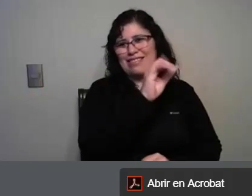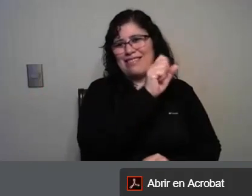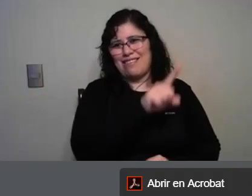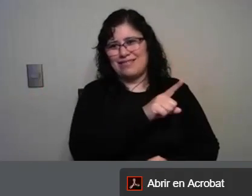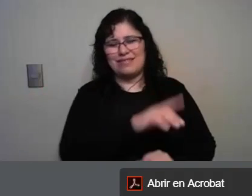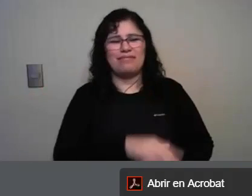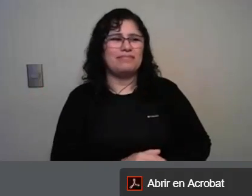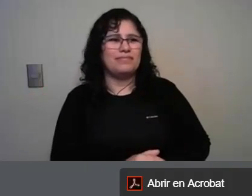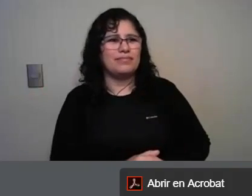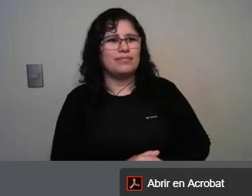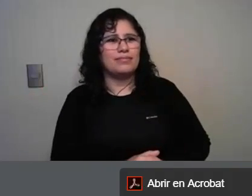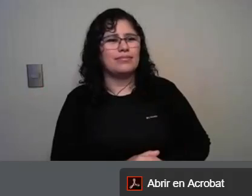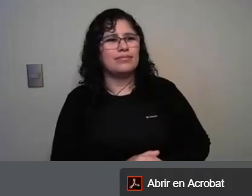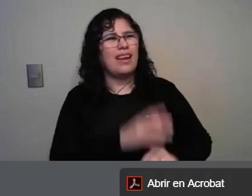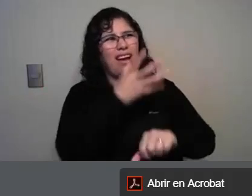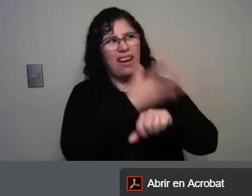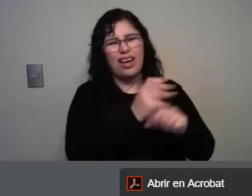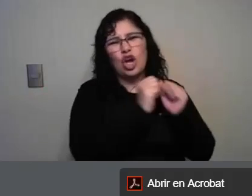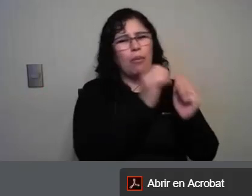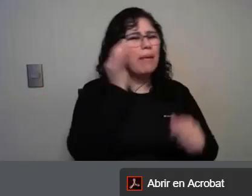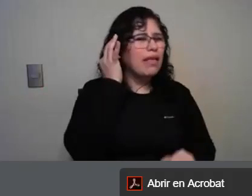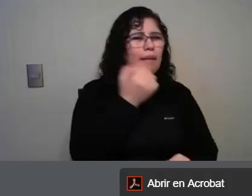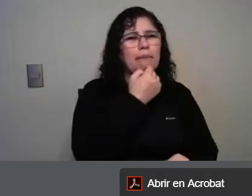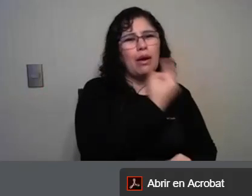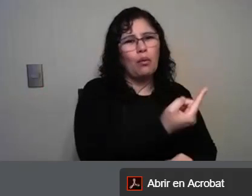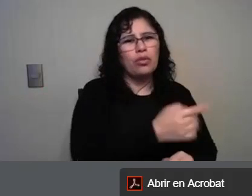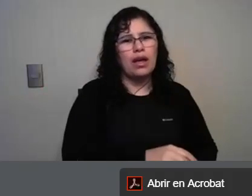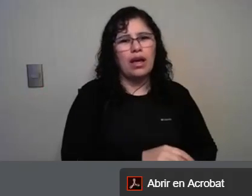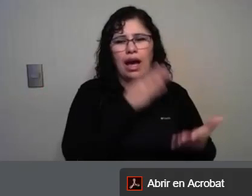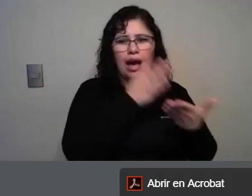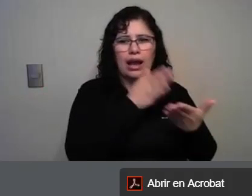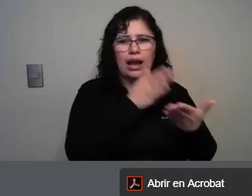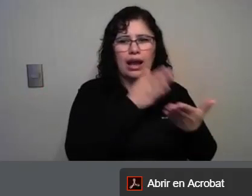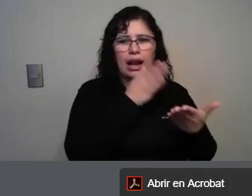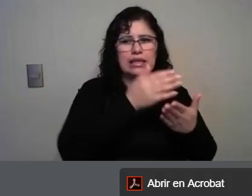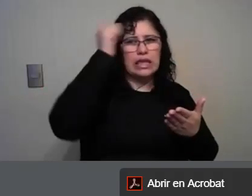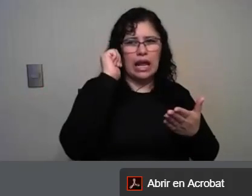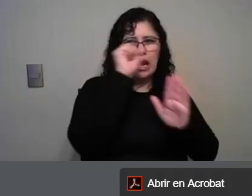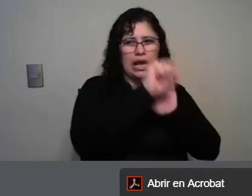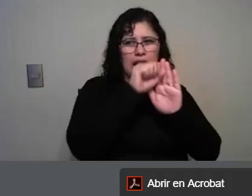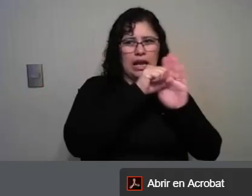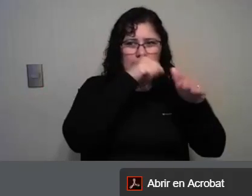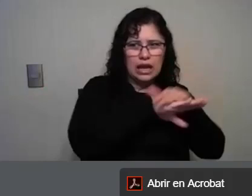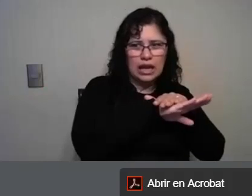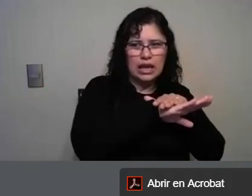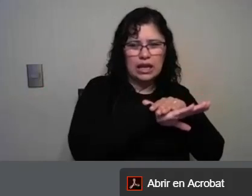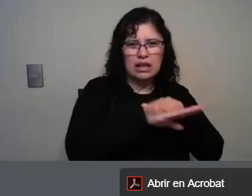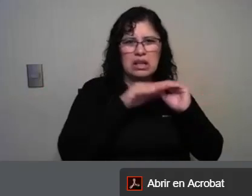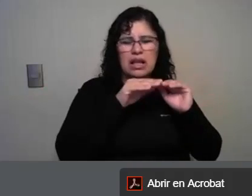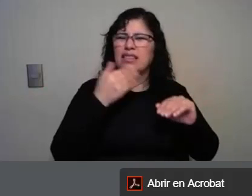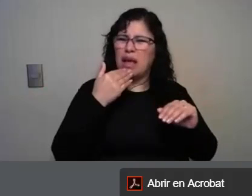Matías. hay una compañera que pregunta si la clase que se grabó ayer y se subió entra en la materia.